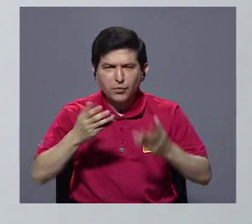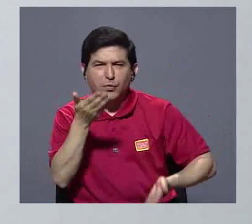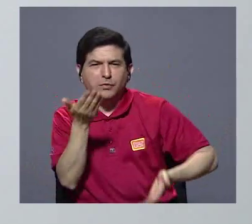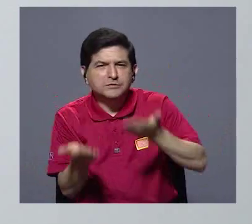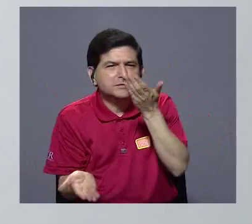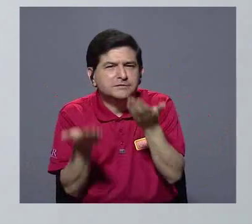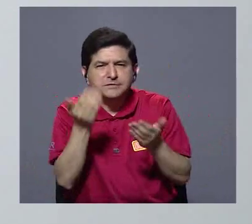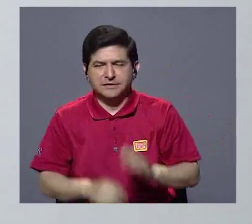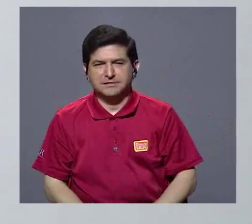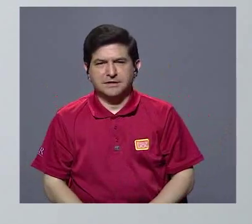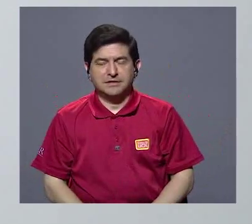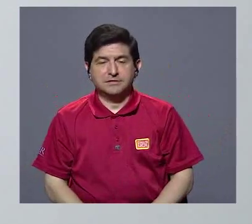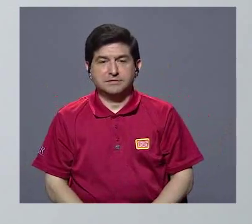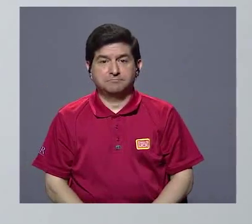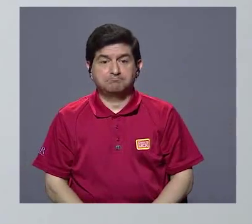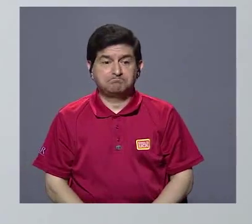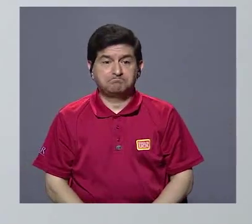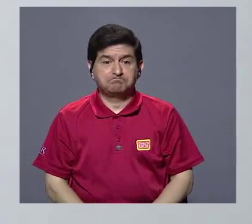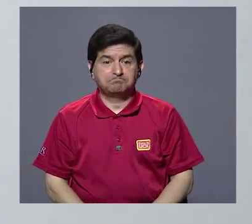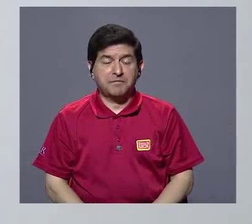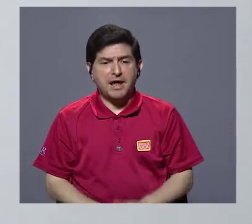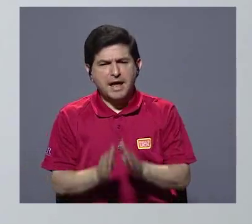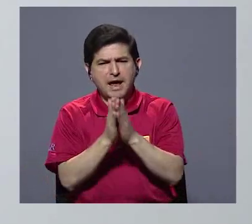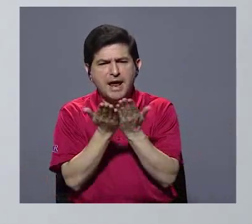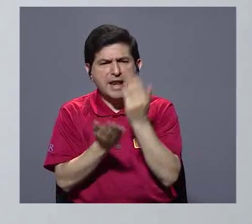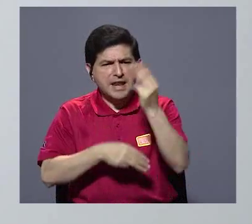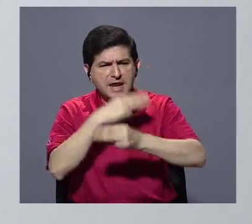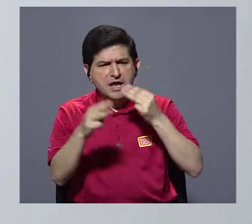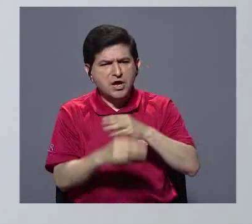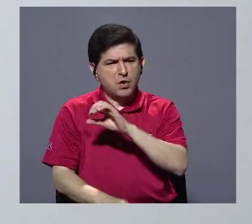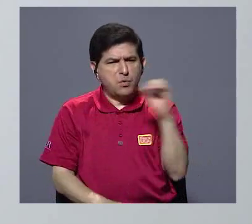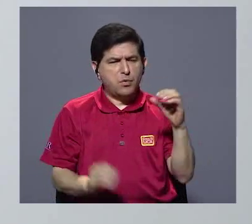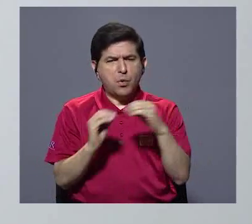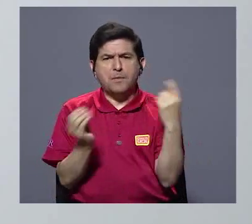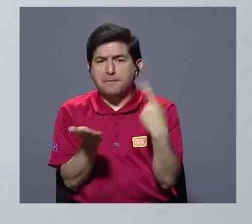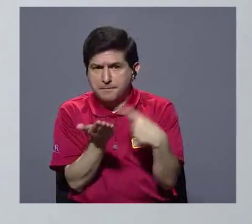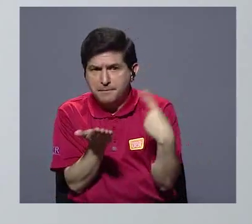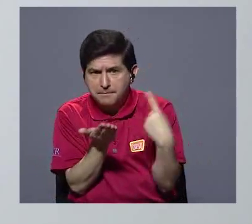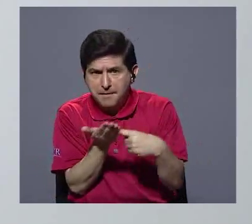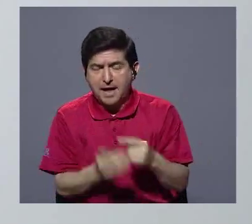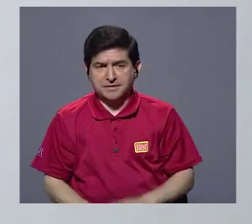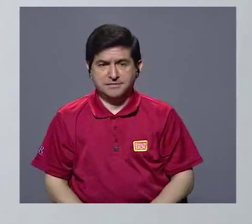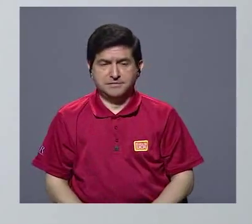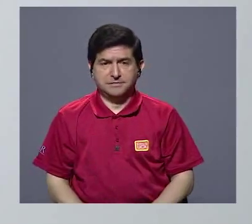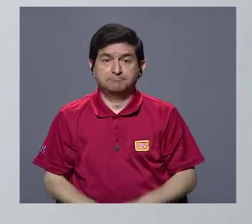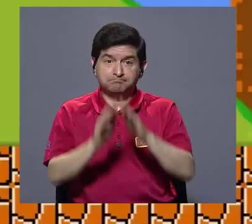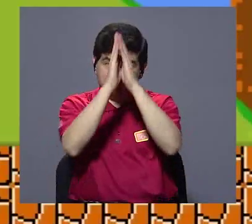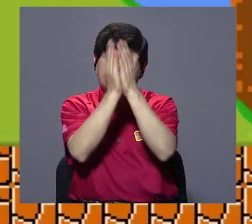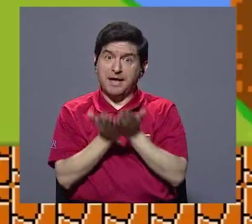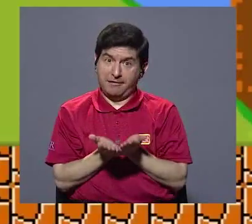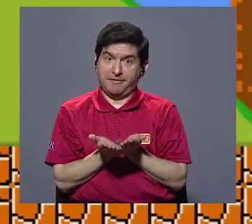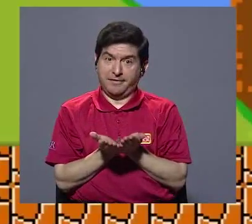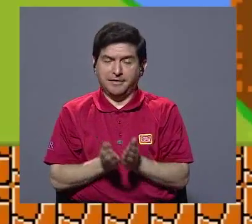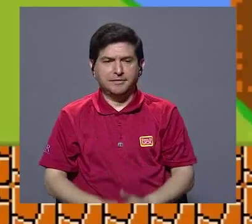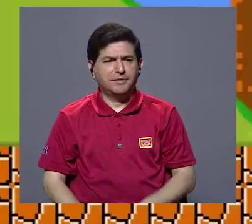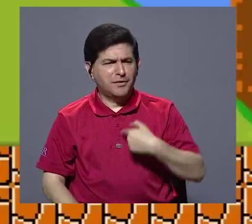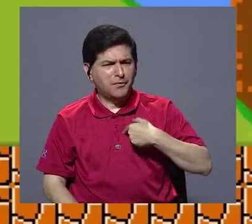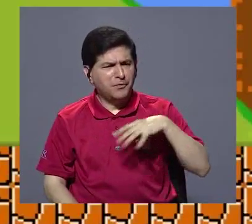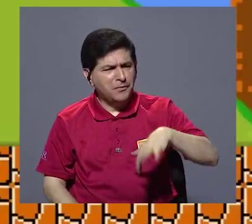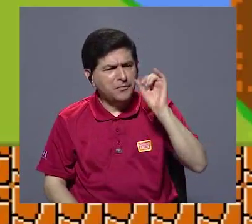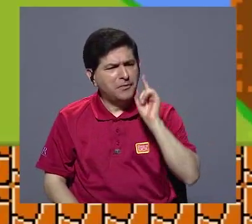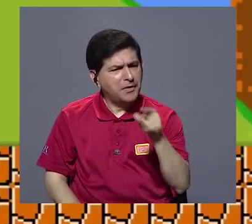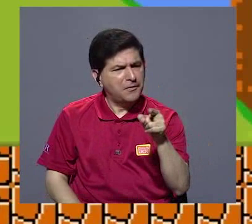vez el libro que por lo menos en el mundo occidental es más discutido, que podríamos decir que es la Biblia, uno podría